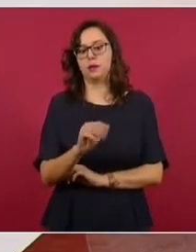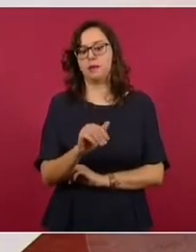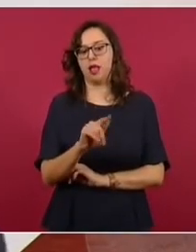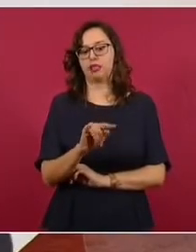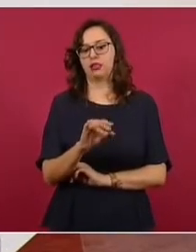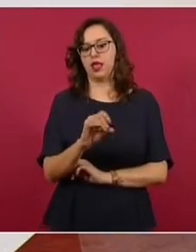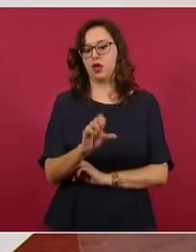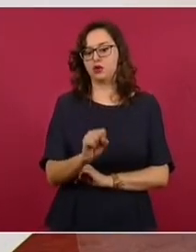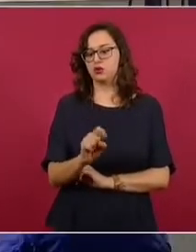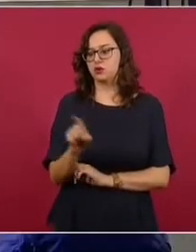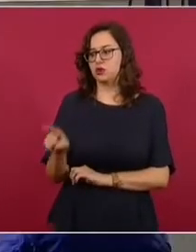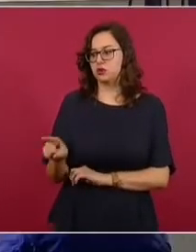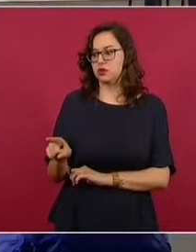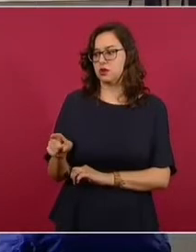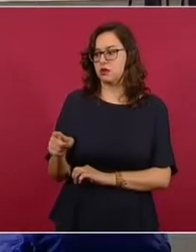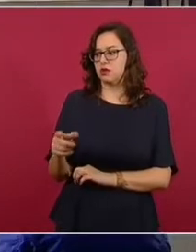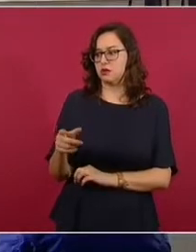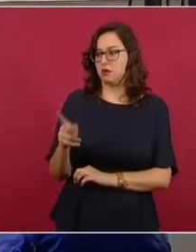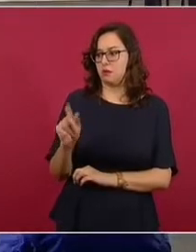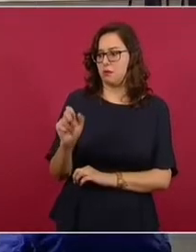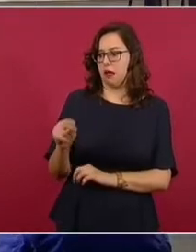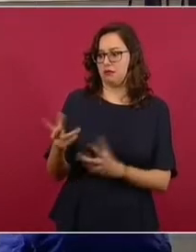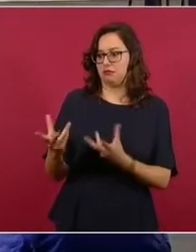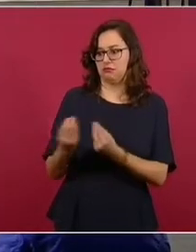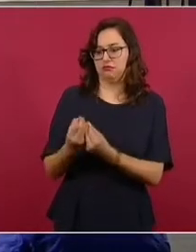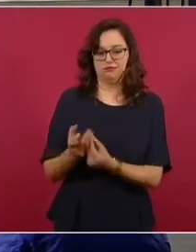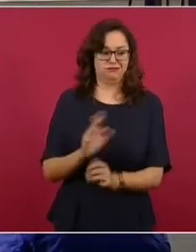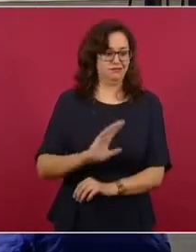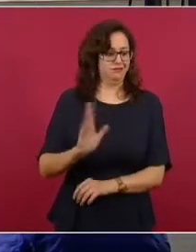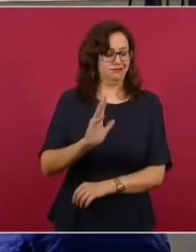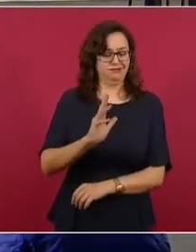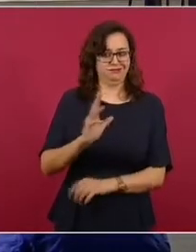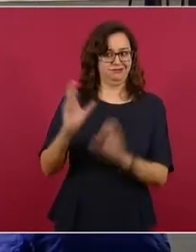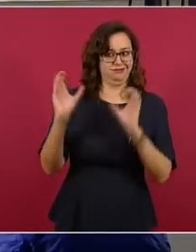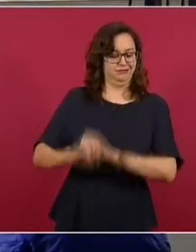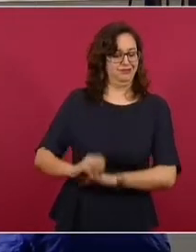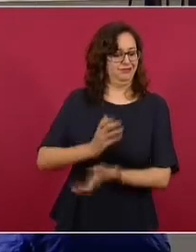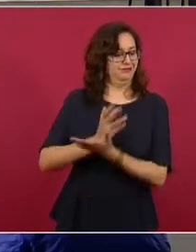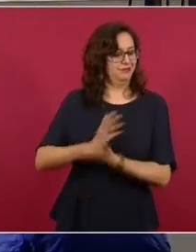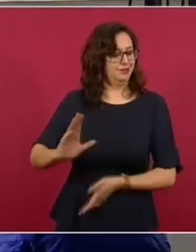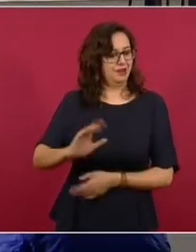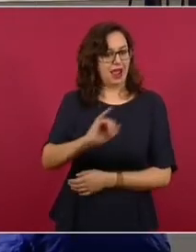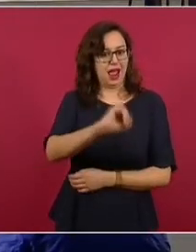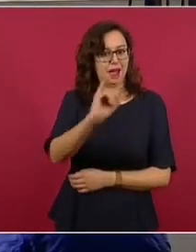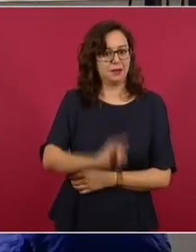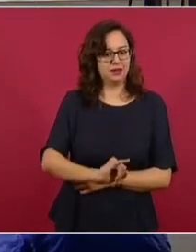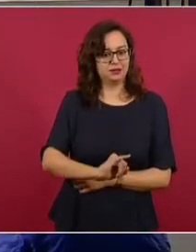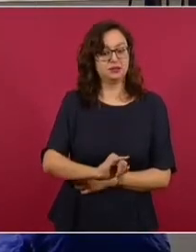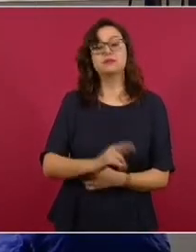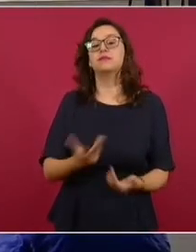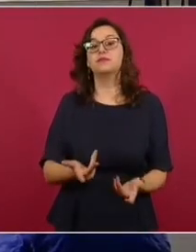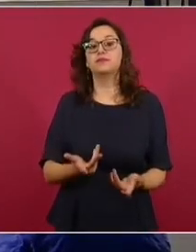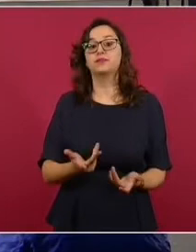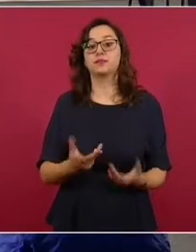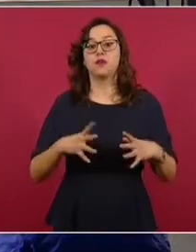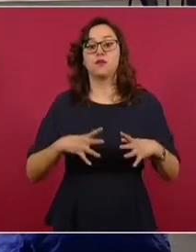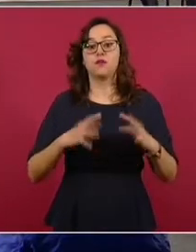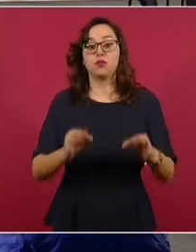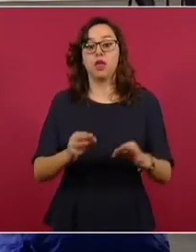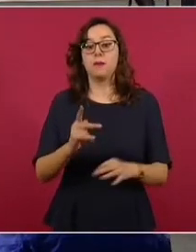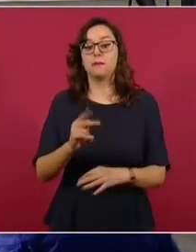Ni quienes fundamos el PRD. ¿No tienes ya eso? A ver,